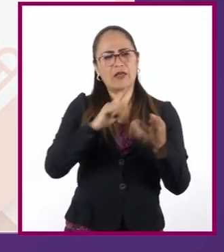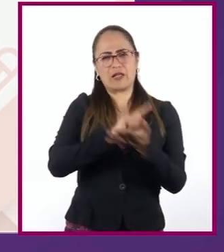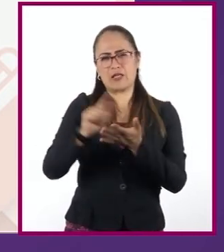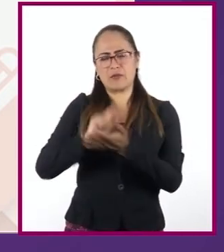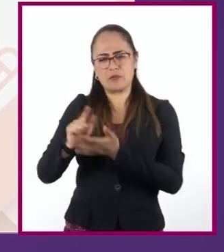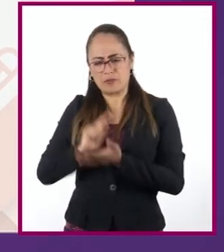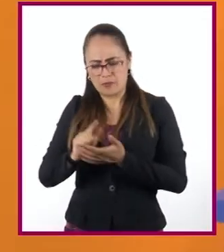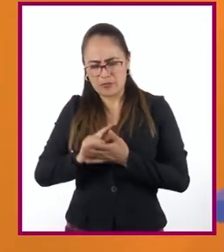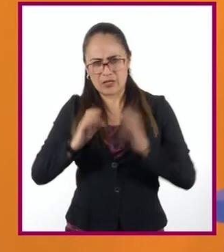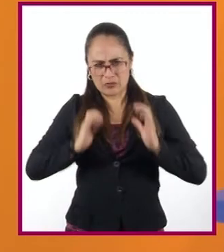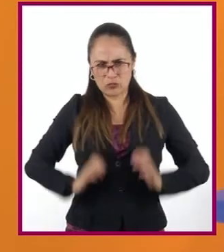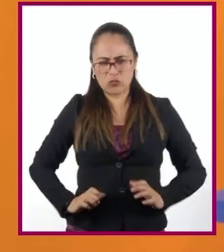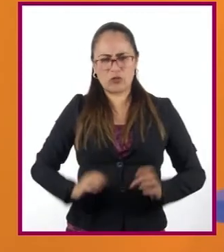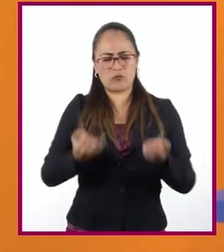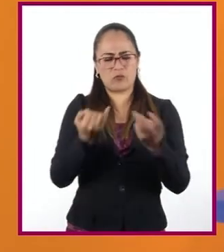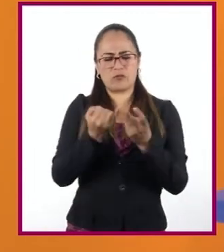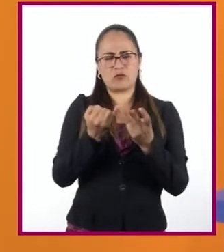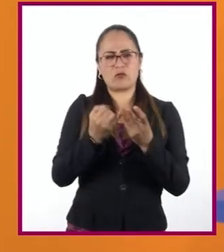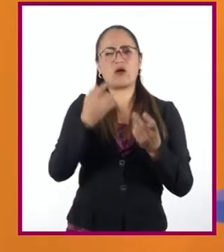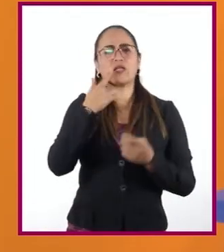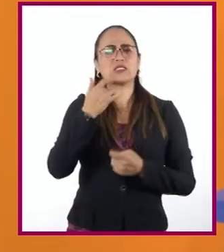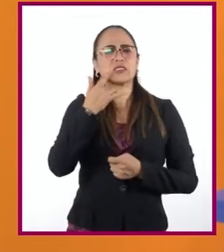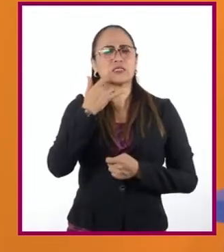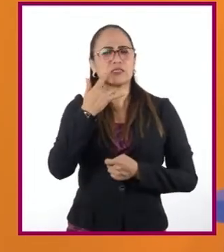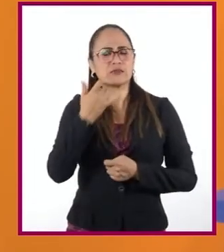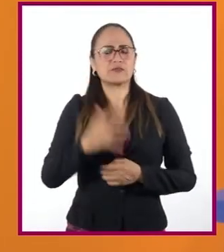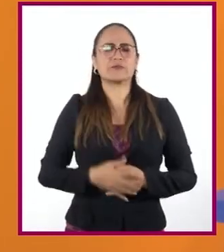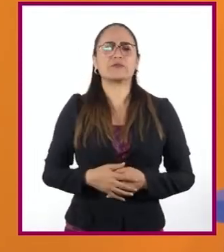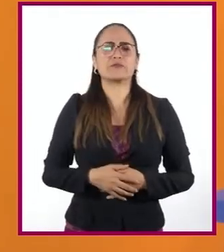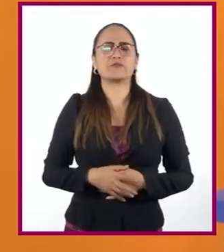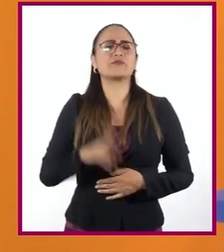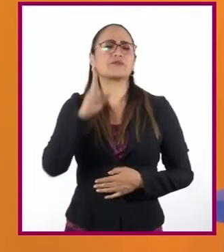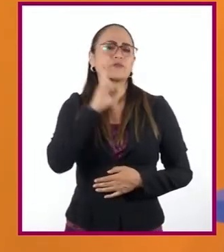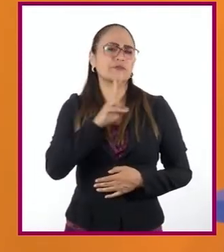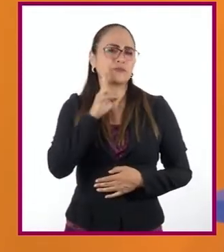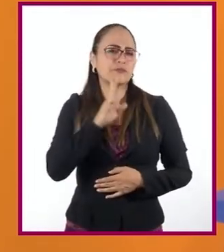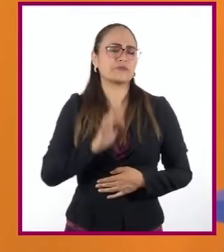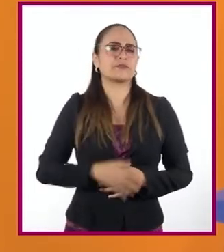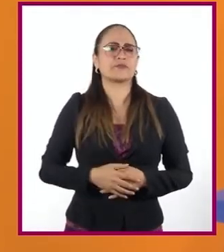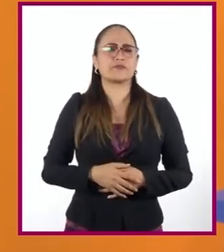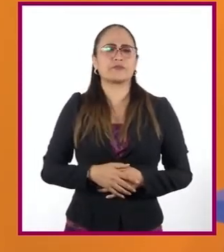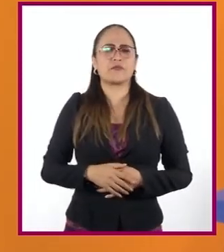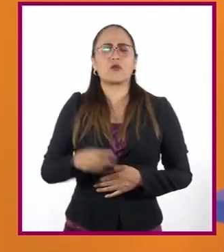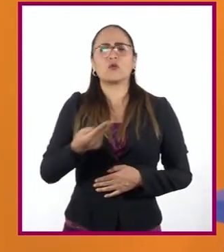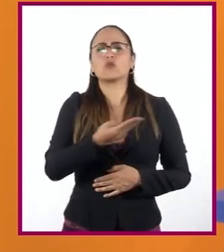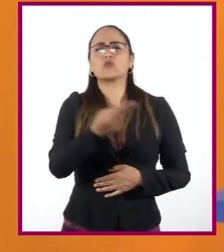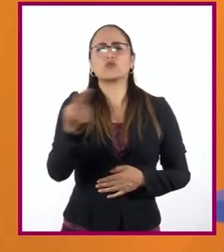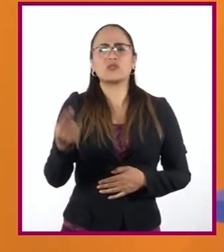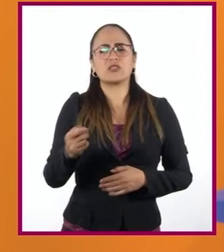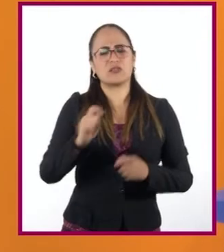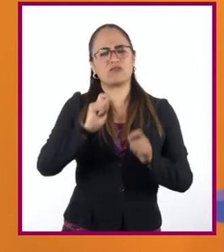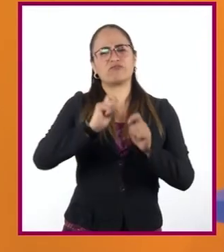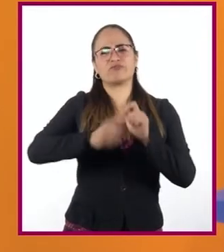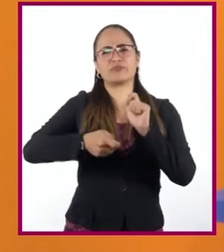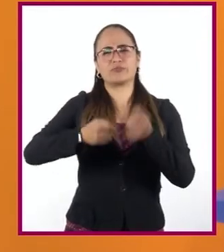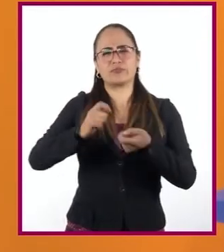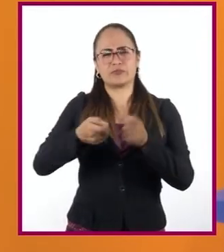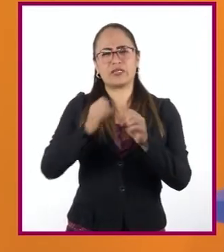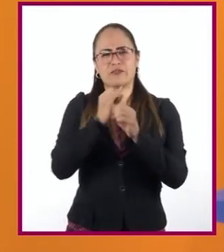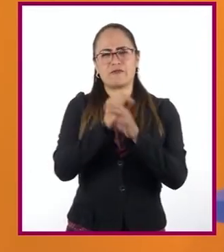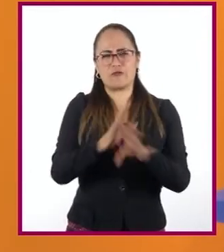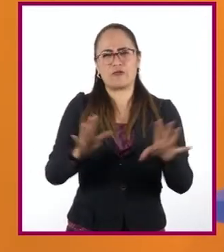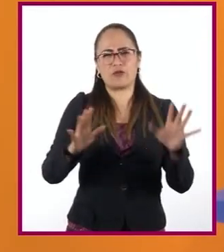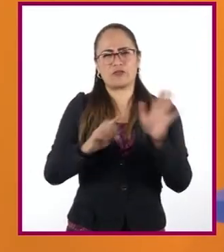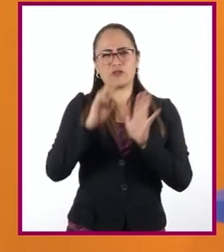y entretenimiento. Ahora vamos a ver qué pueden interpretar a partir de estos